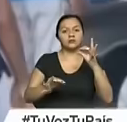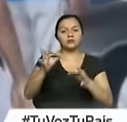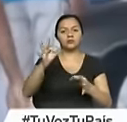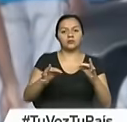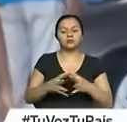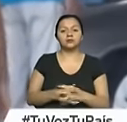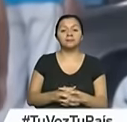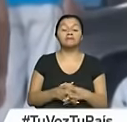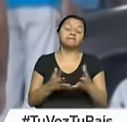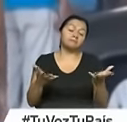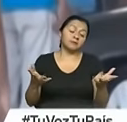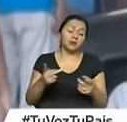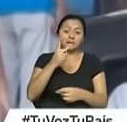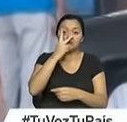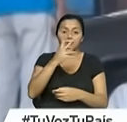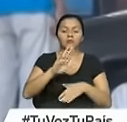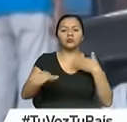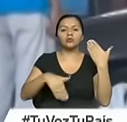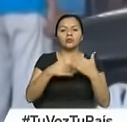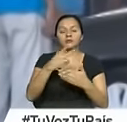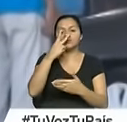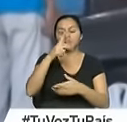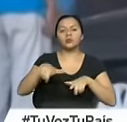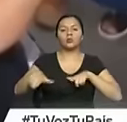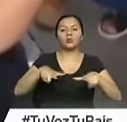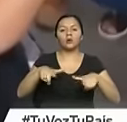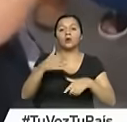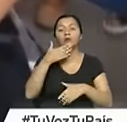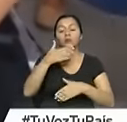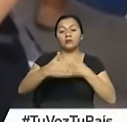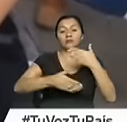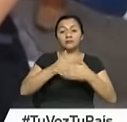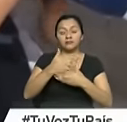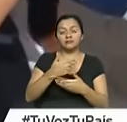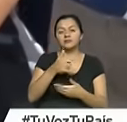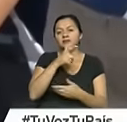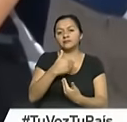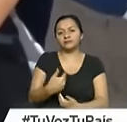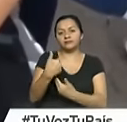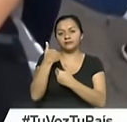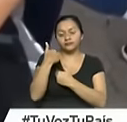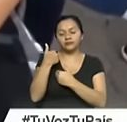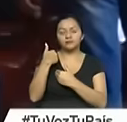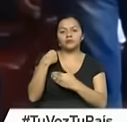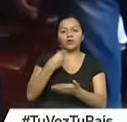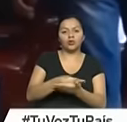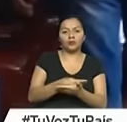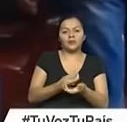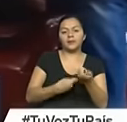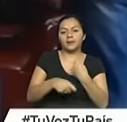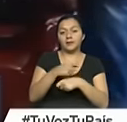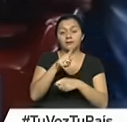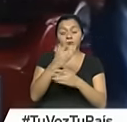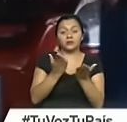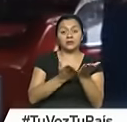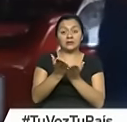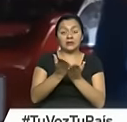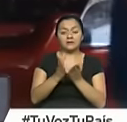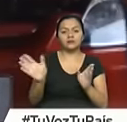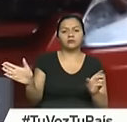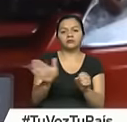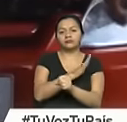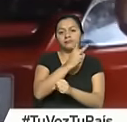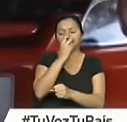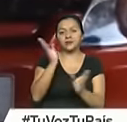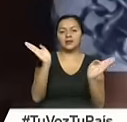o que ellos vengan al lugar donde uno va a hacer la compra-venta. Este servicio es